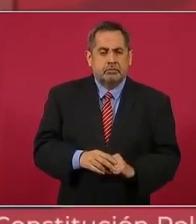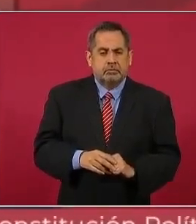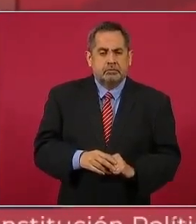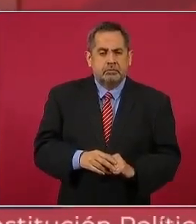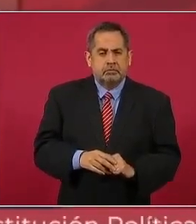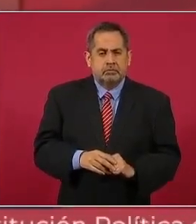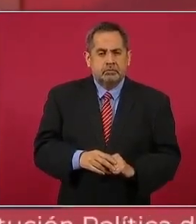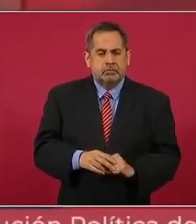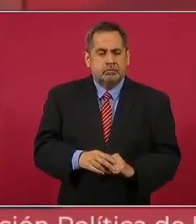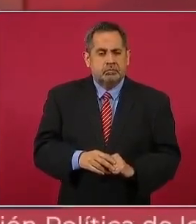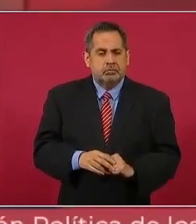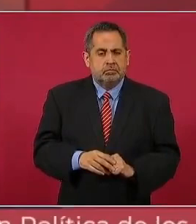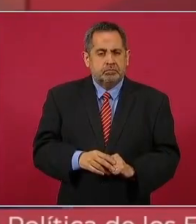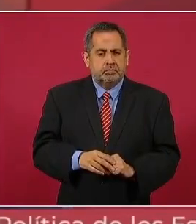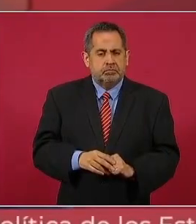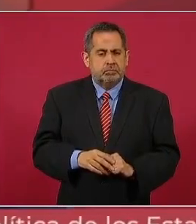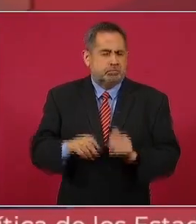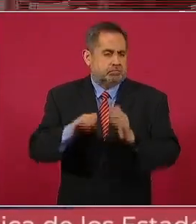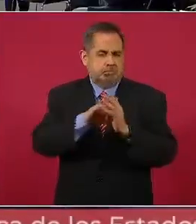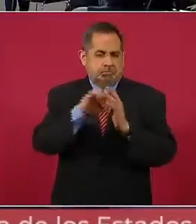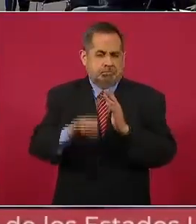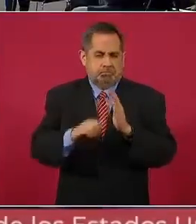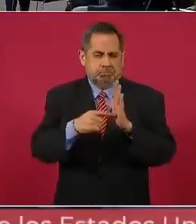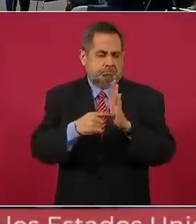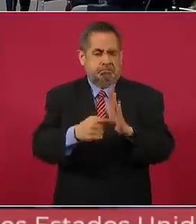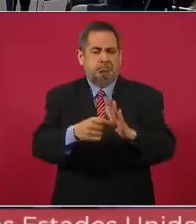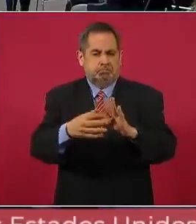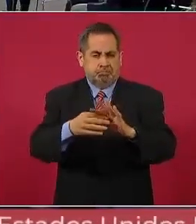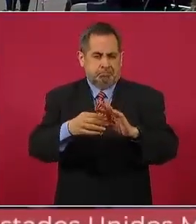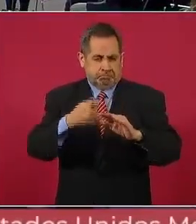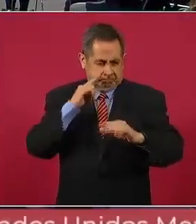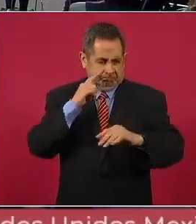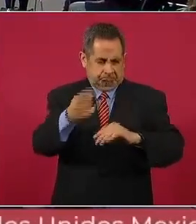Les pongo un ejemplo